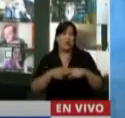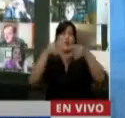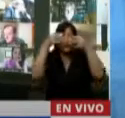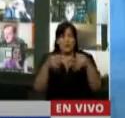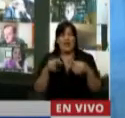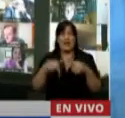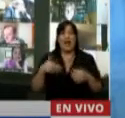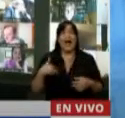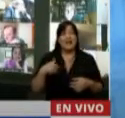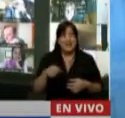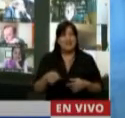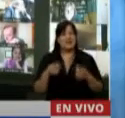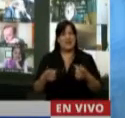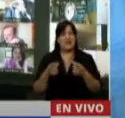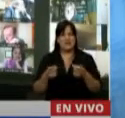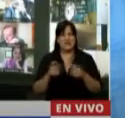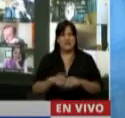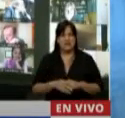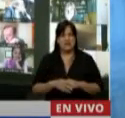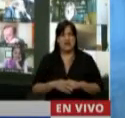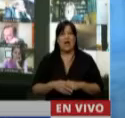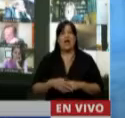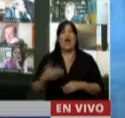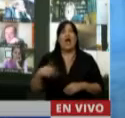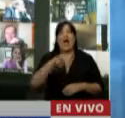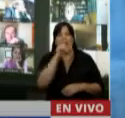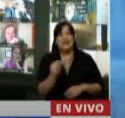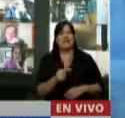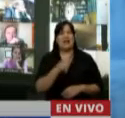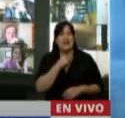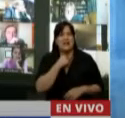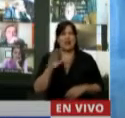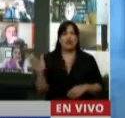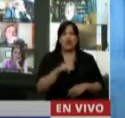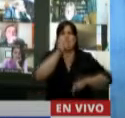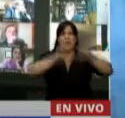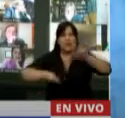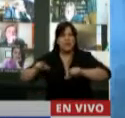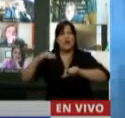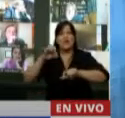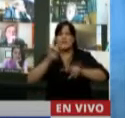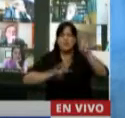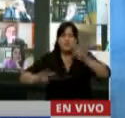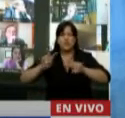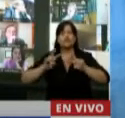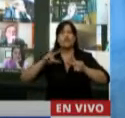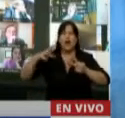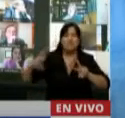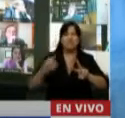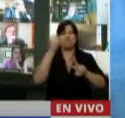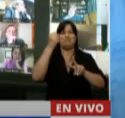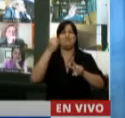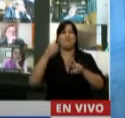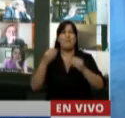una situación que claramente ha afectado a distintos sectores, pero que fundamentalmente el gobierno